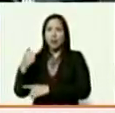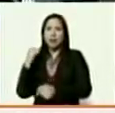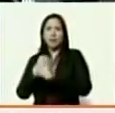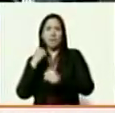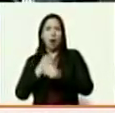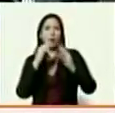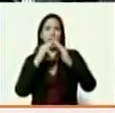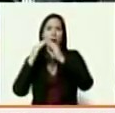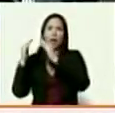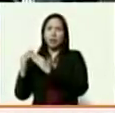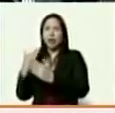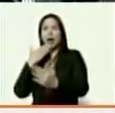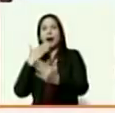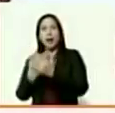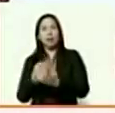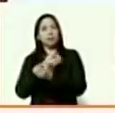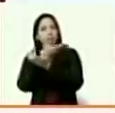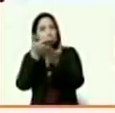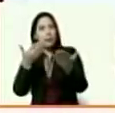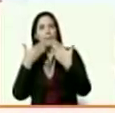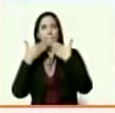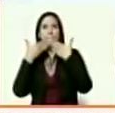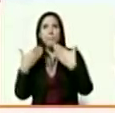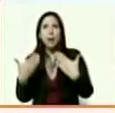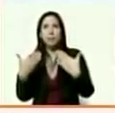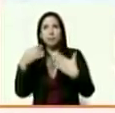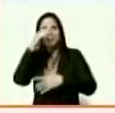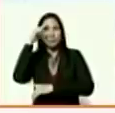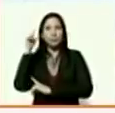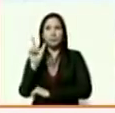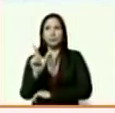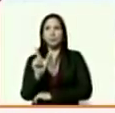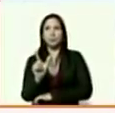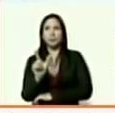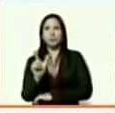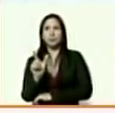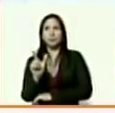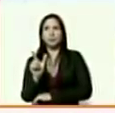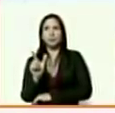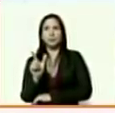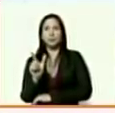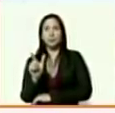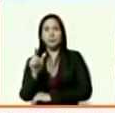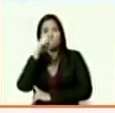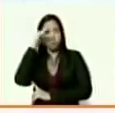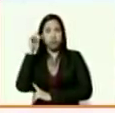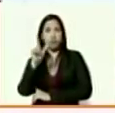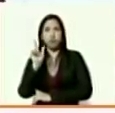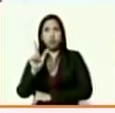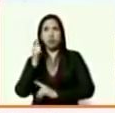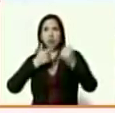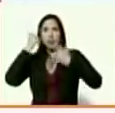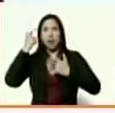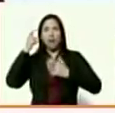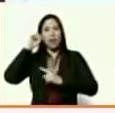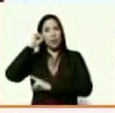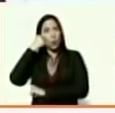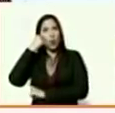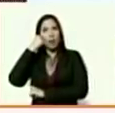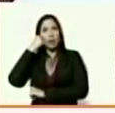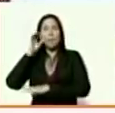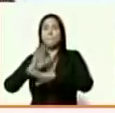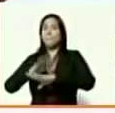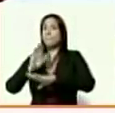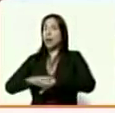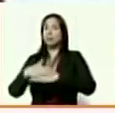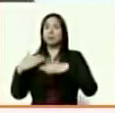Muchísimas gracias a todos y a todas. El Partido Socialista Unido de Venezuela, el partido del comandante Hugo Chávez, les recuerda que pase lo que